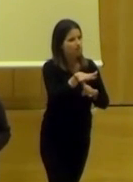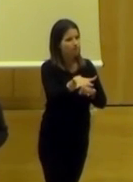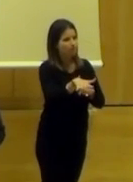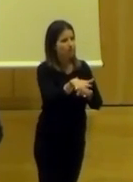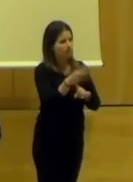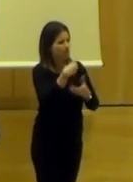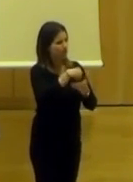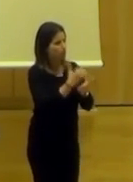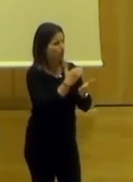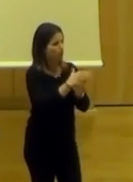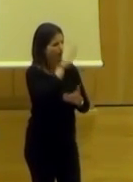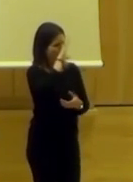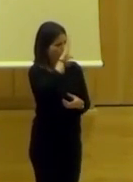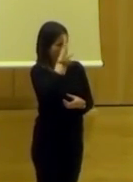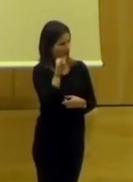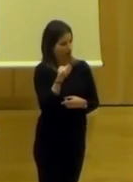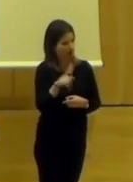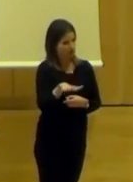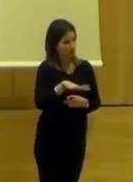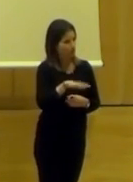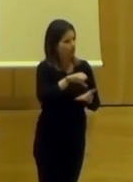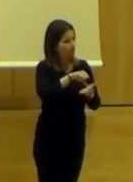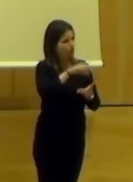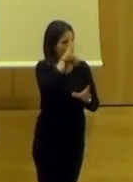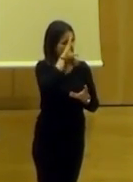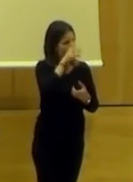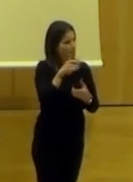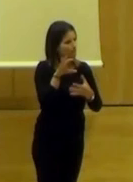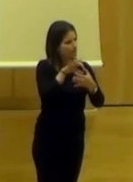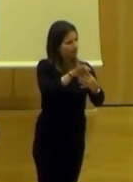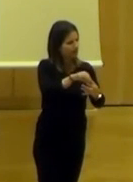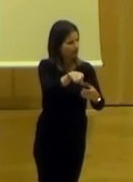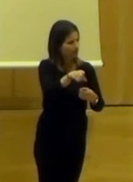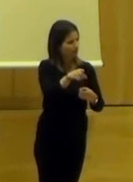de la escuela de alumnas, porque no solo pertenece a la